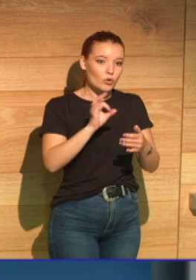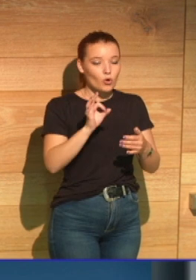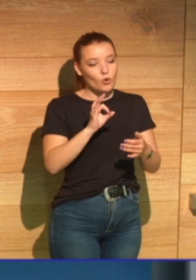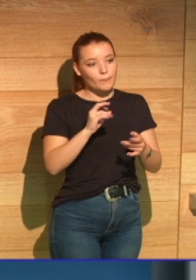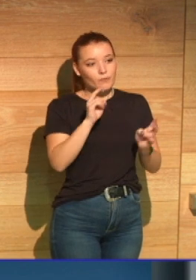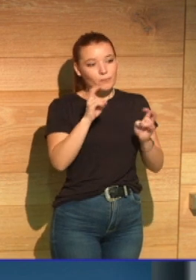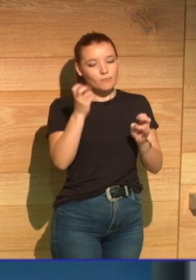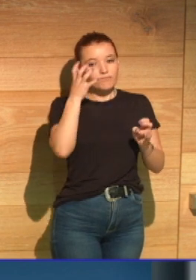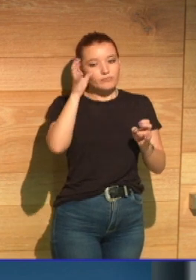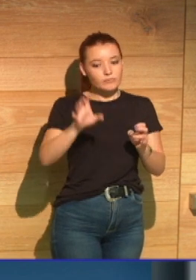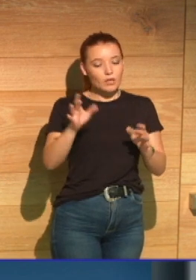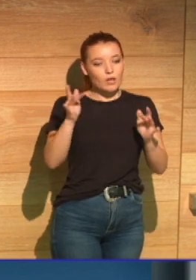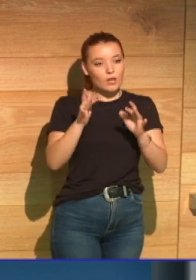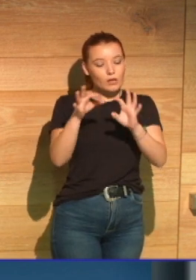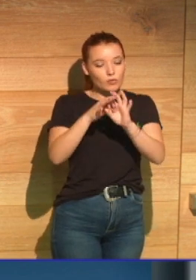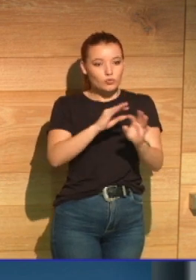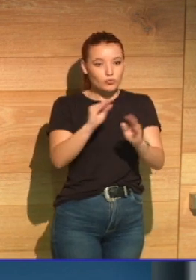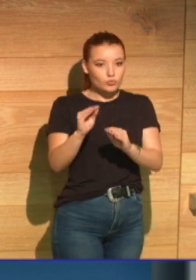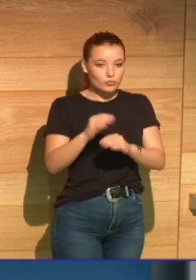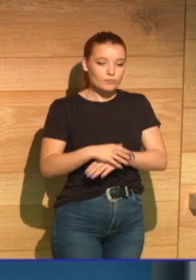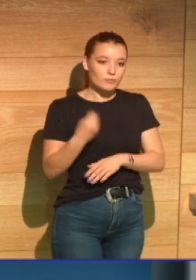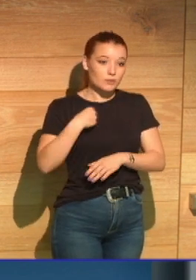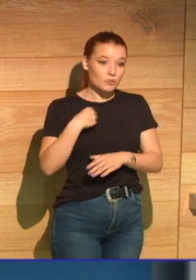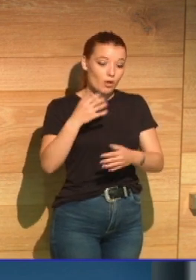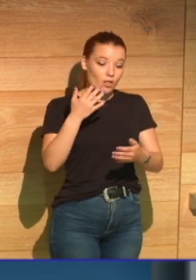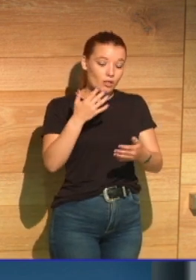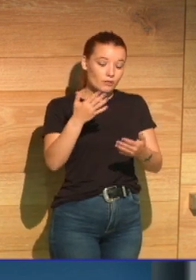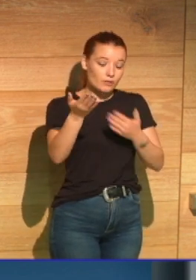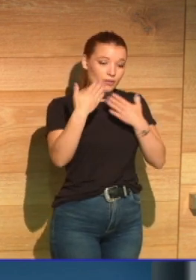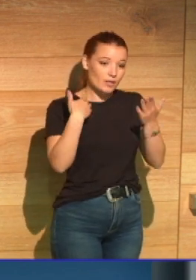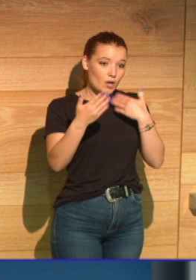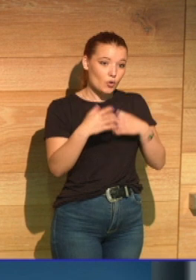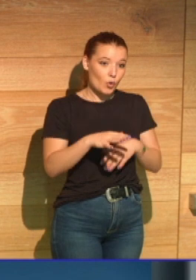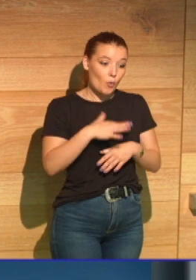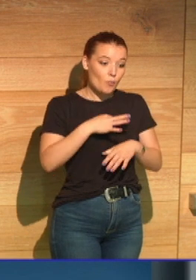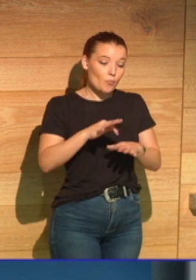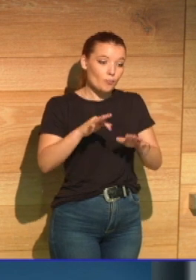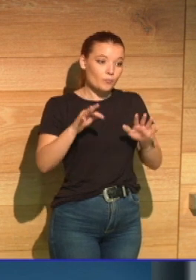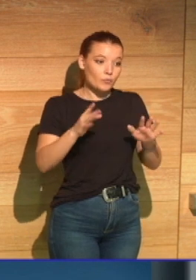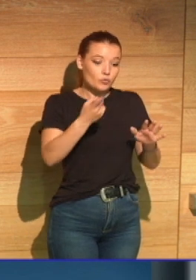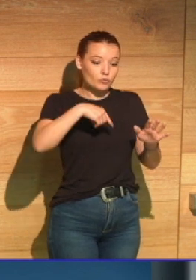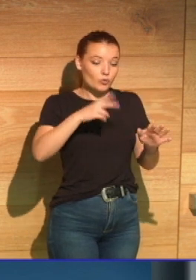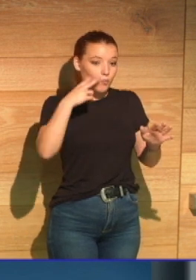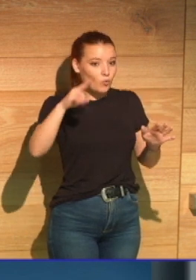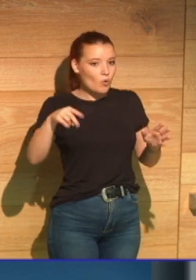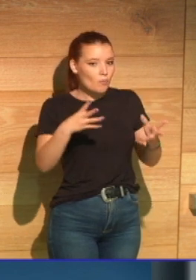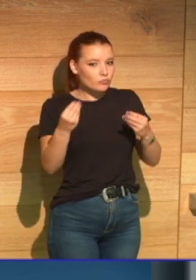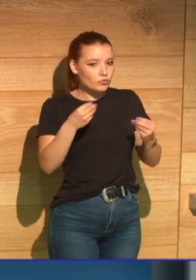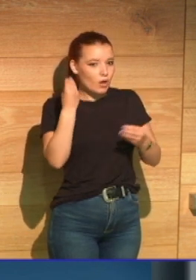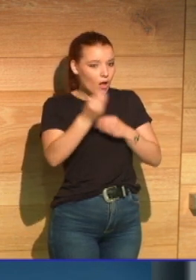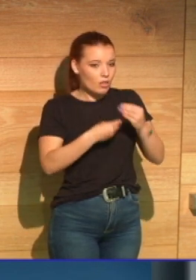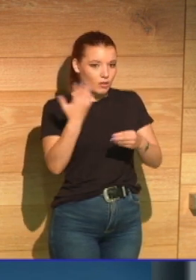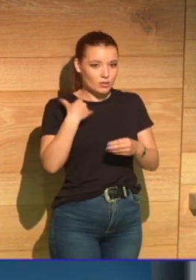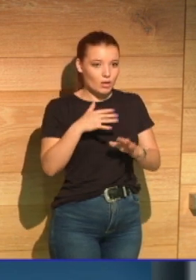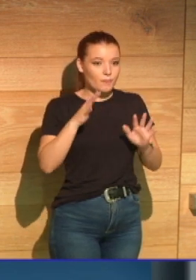los comentarios, los conversatorios, los espacios de diálogo, que bueno, muchos de los museos hicimos, pero me pareció muy potente la idea siempre de